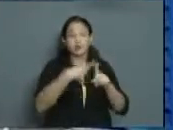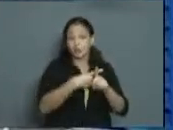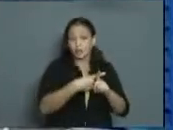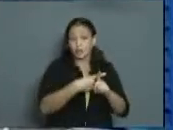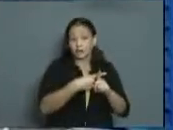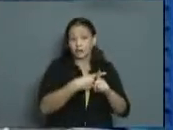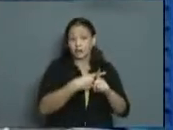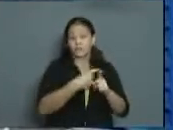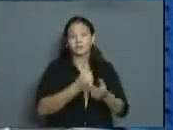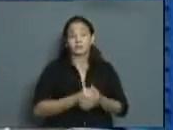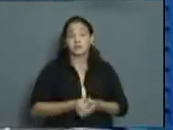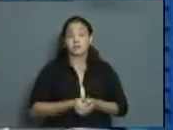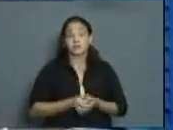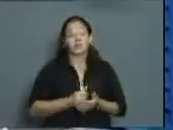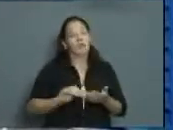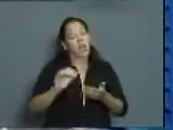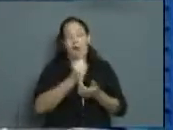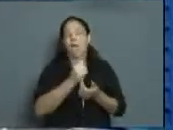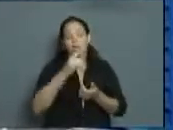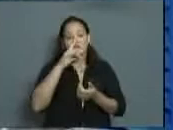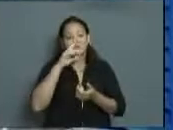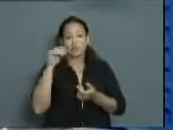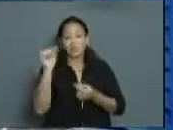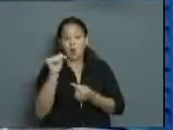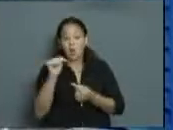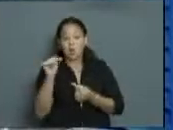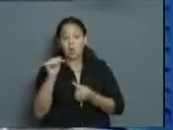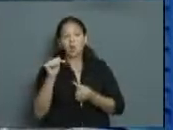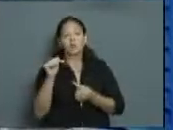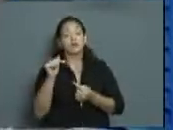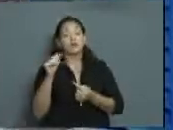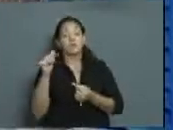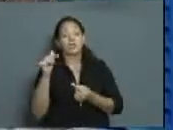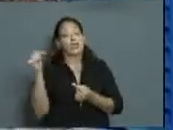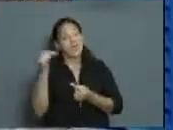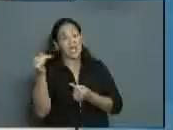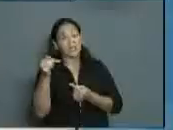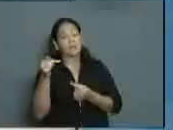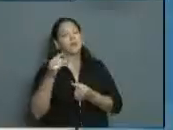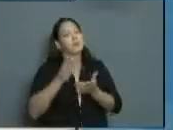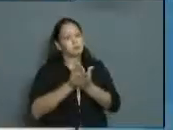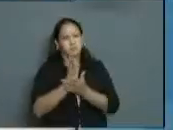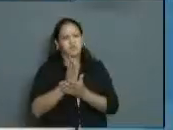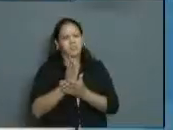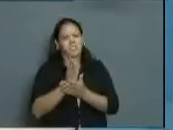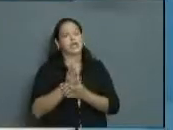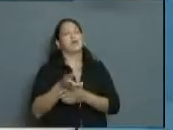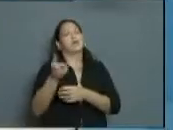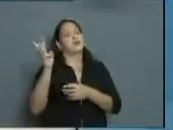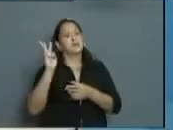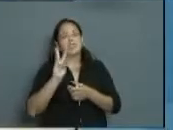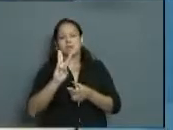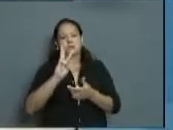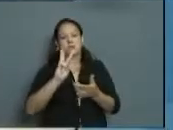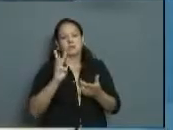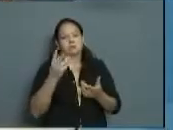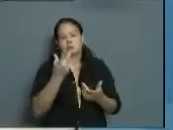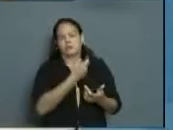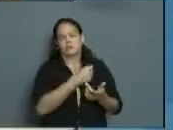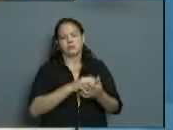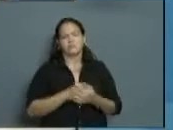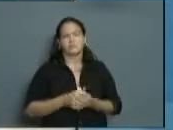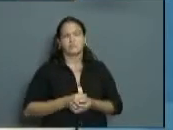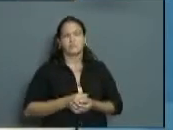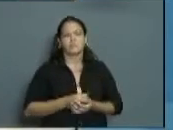de la Soberana Plus, y si era negativo de la enfermedad, pues termina su vacunación. Es decir, y si no hay método diagnóstico en ese